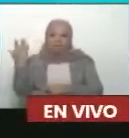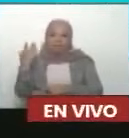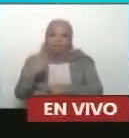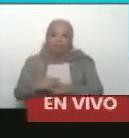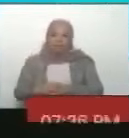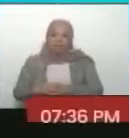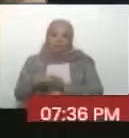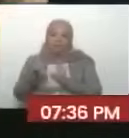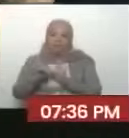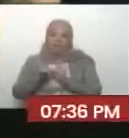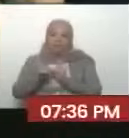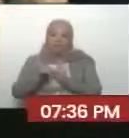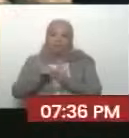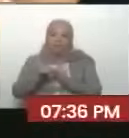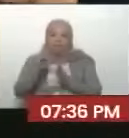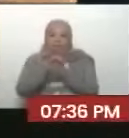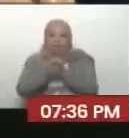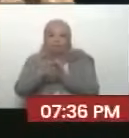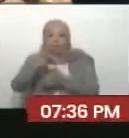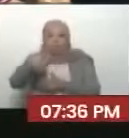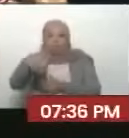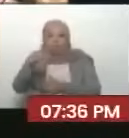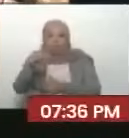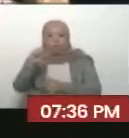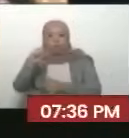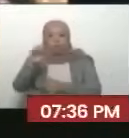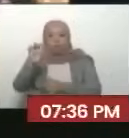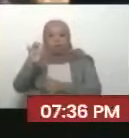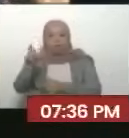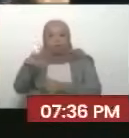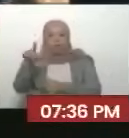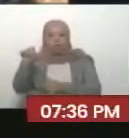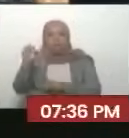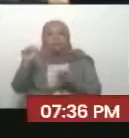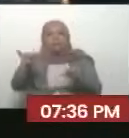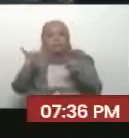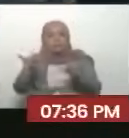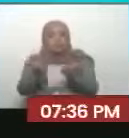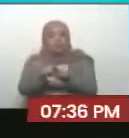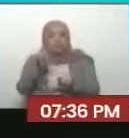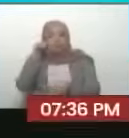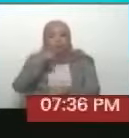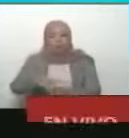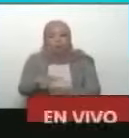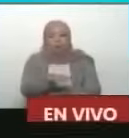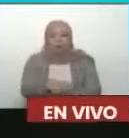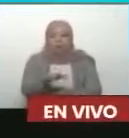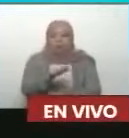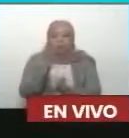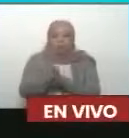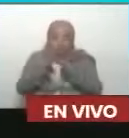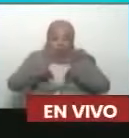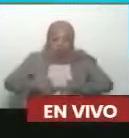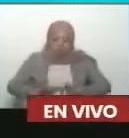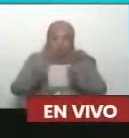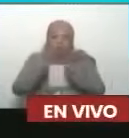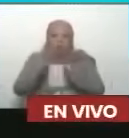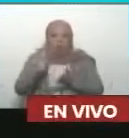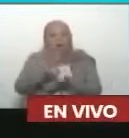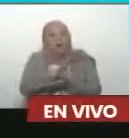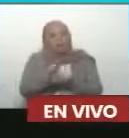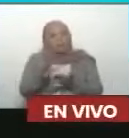Barbacoa, ya es José Lo y Simón Díaz, ¿verdad? De Barbacoa, ¿eh? Ahí mismo, la cuna de